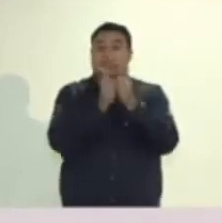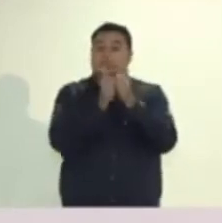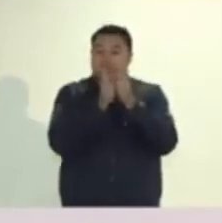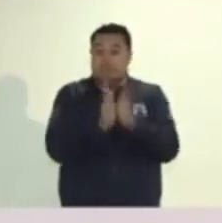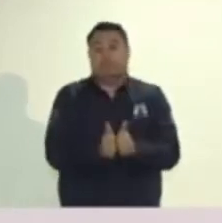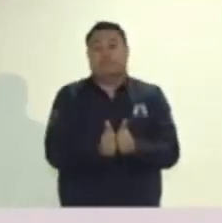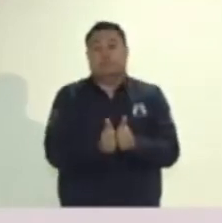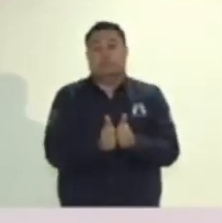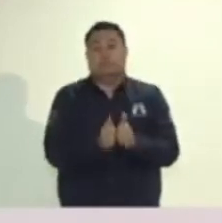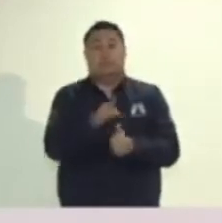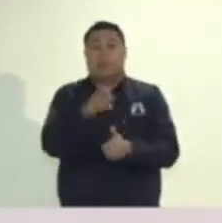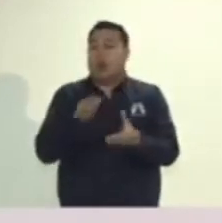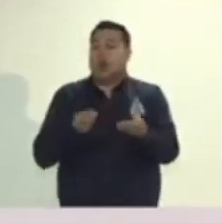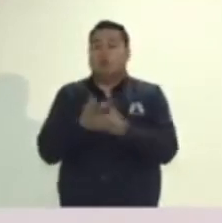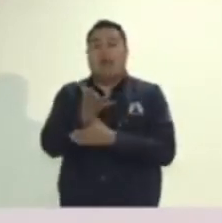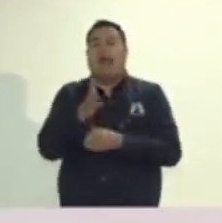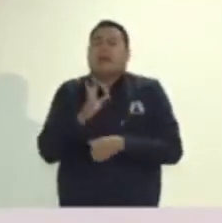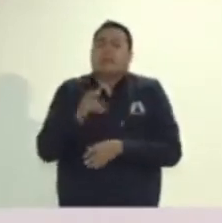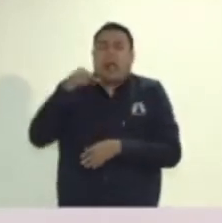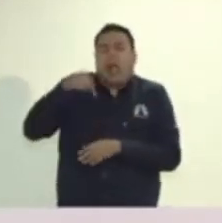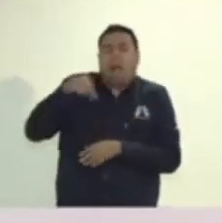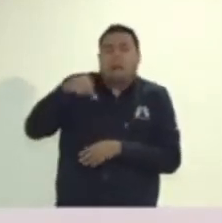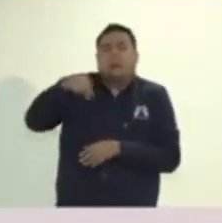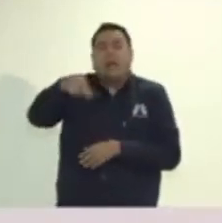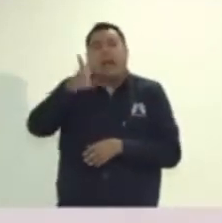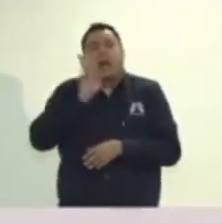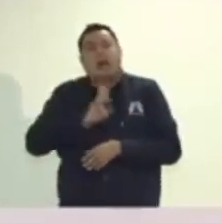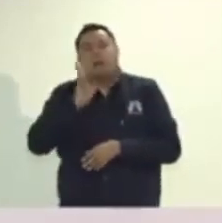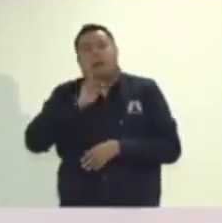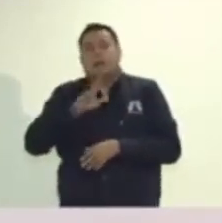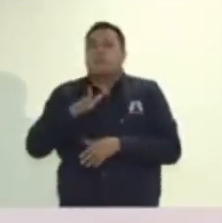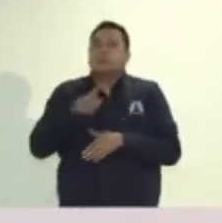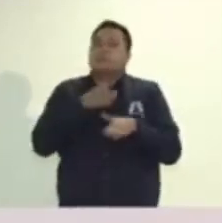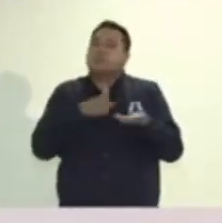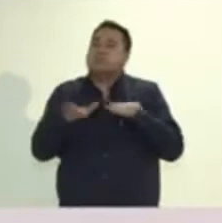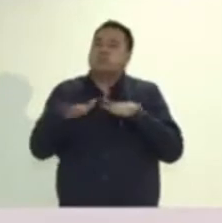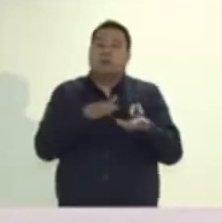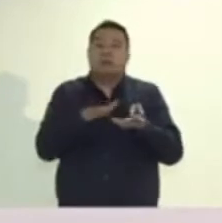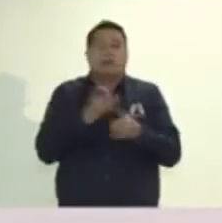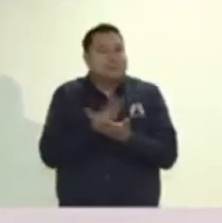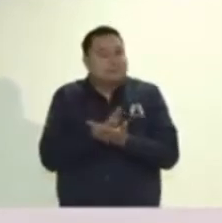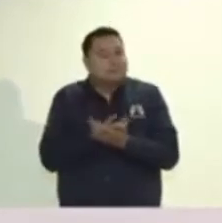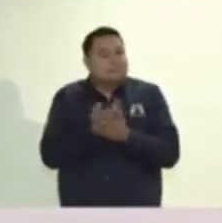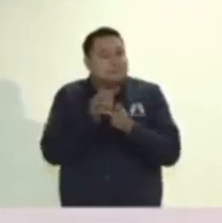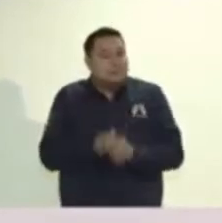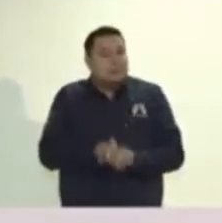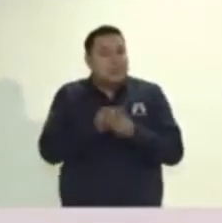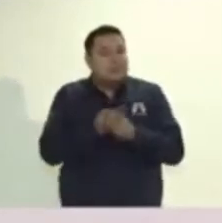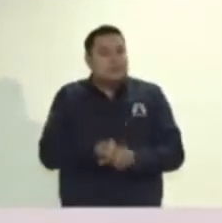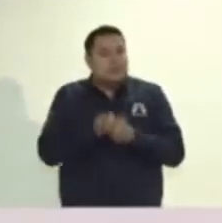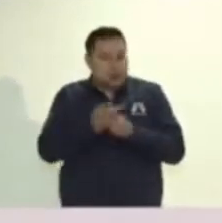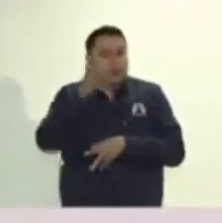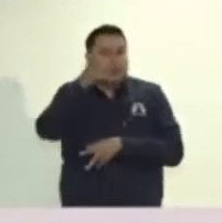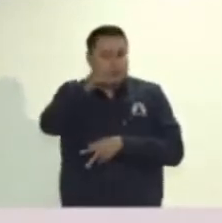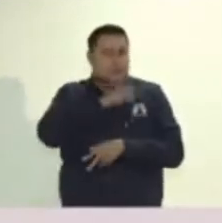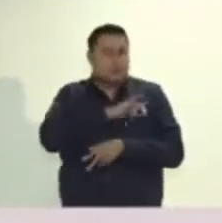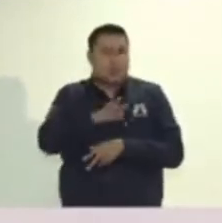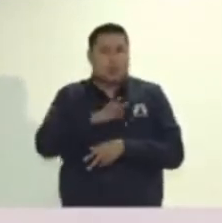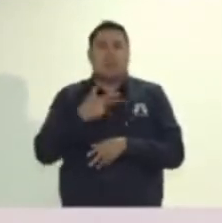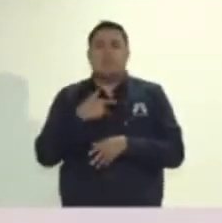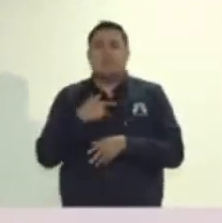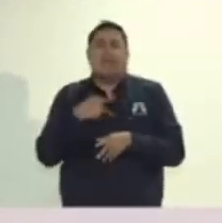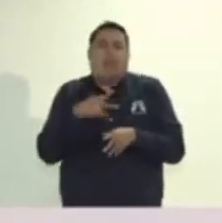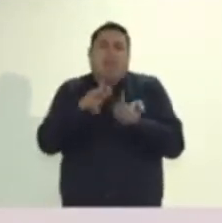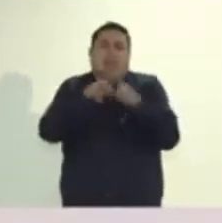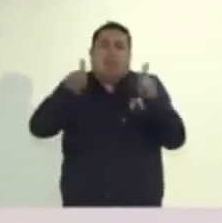casa. No salgas a caminar al cerro, lo vas a poder hacer después. No vayas a la plaza.